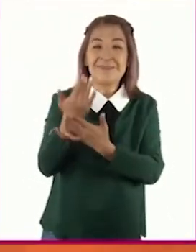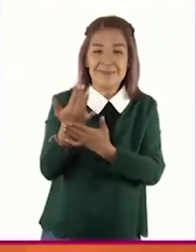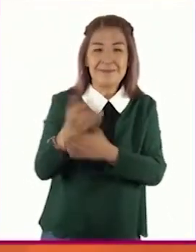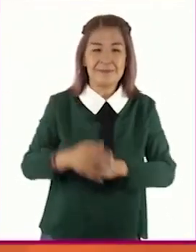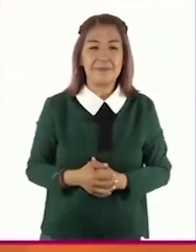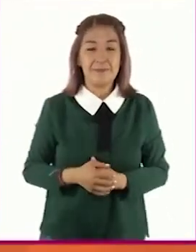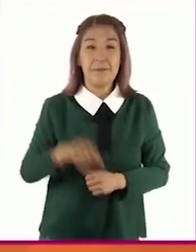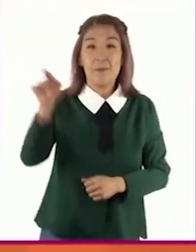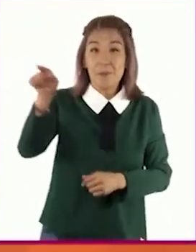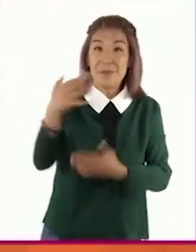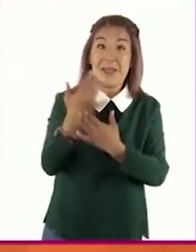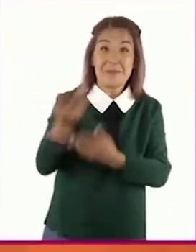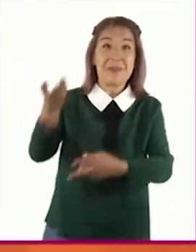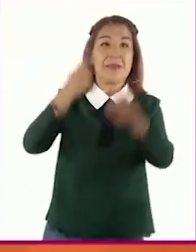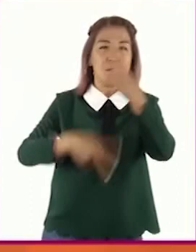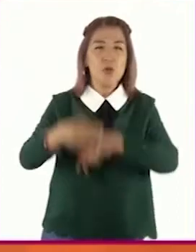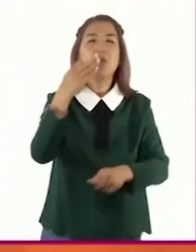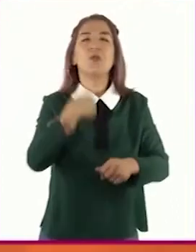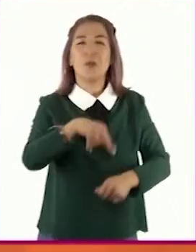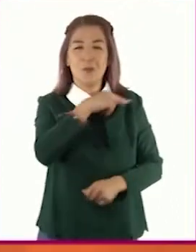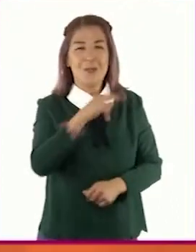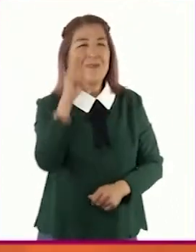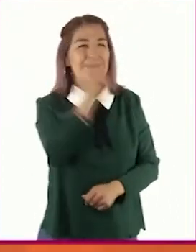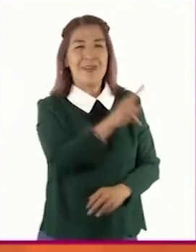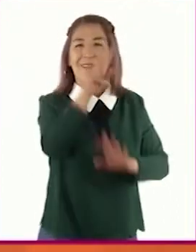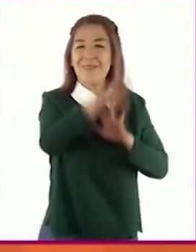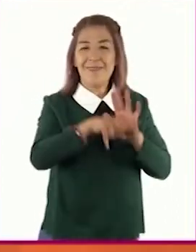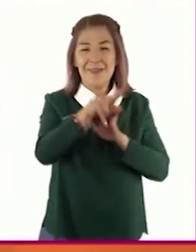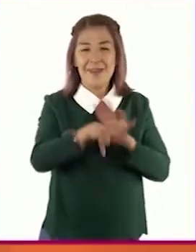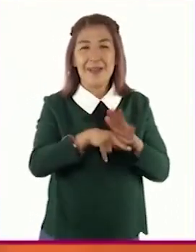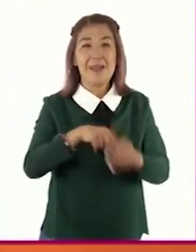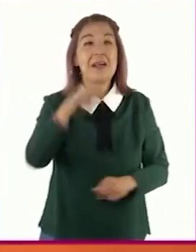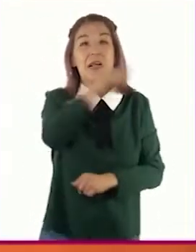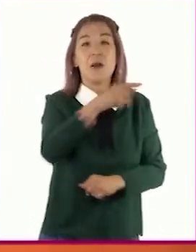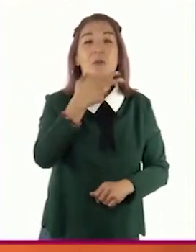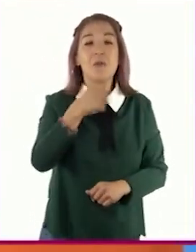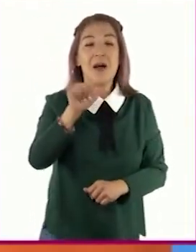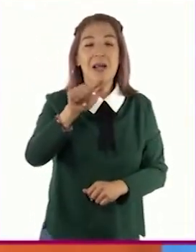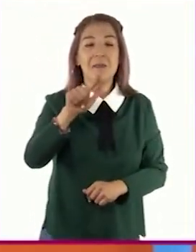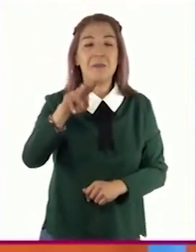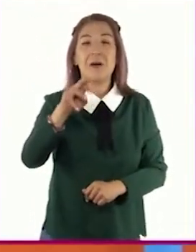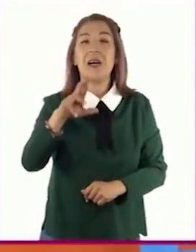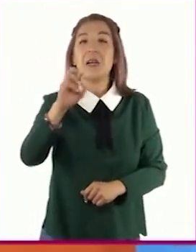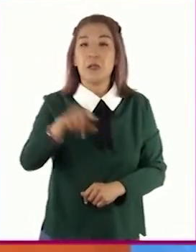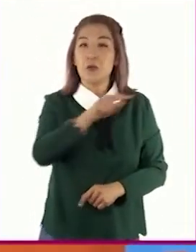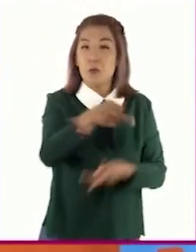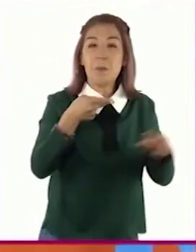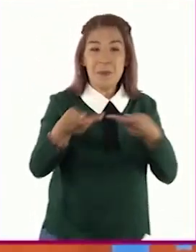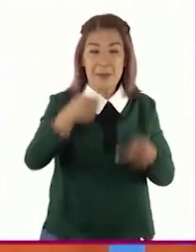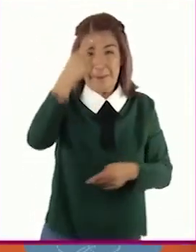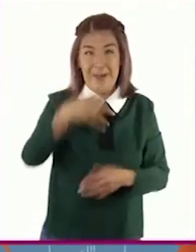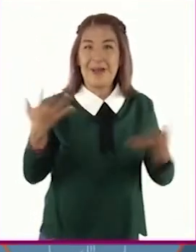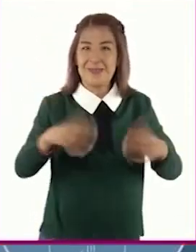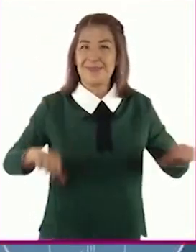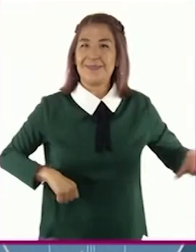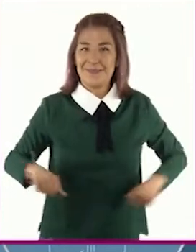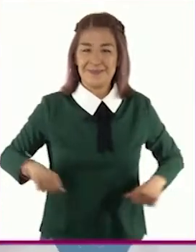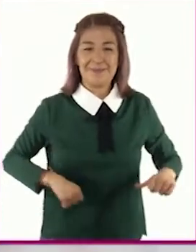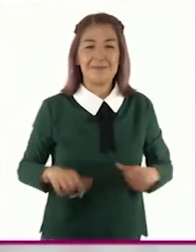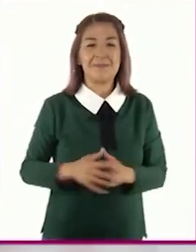En lo que ellos llegan, nosotros veamos el siguiente video. Agente Álvaro Fernando, prepárese para actuar.